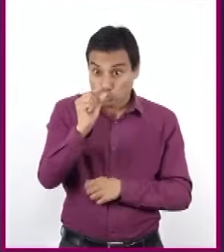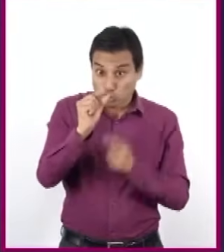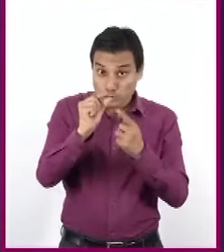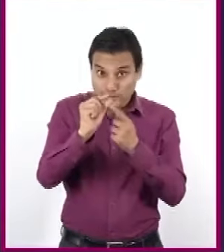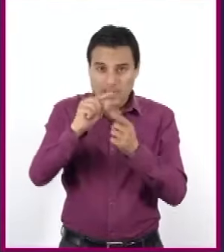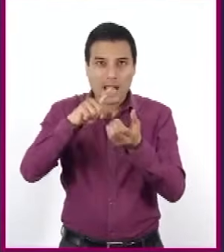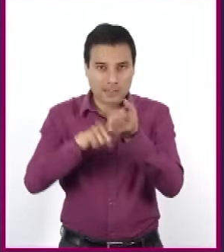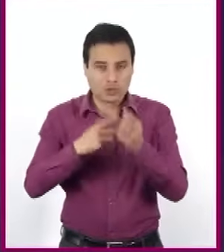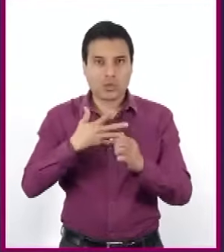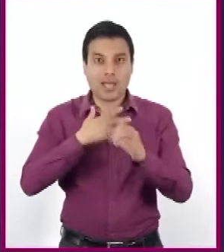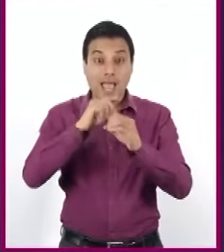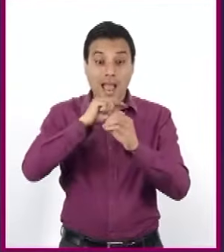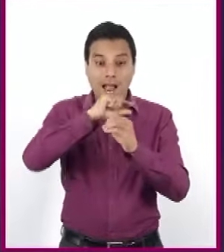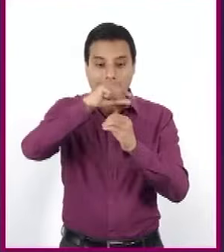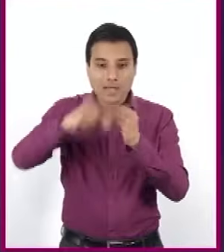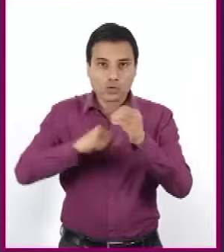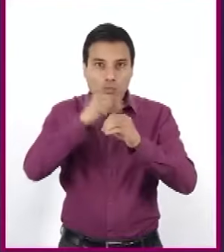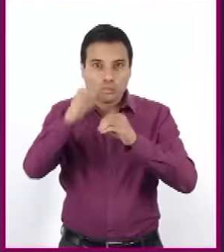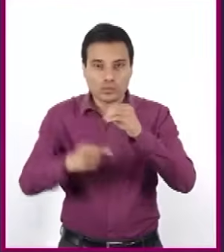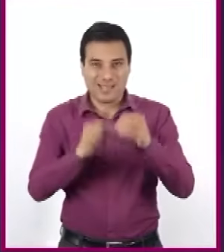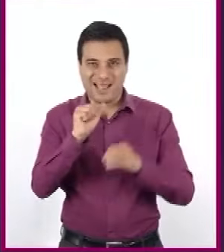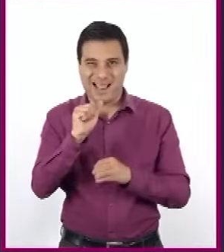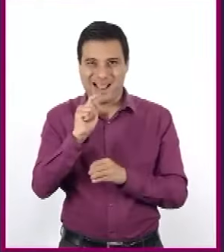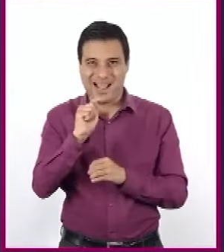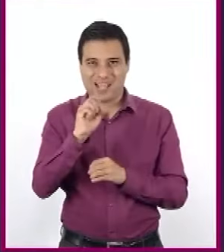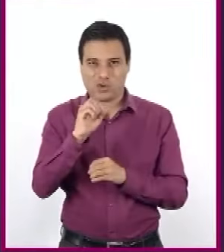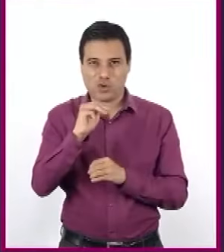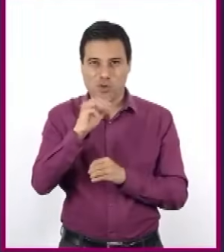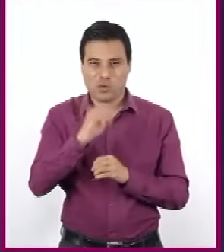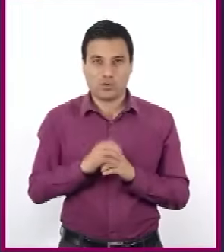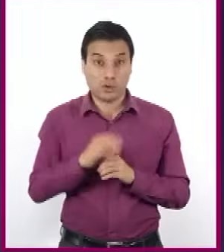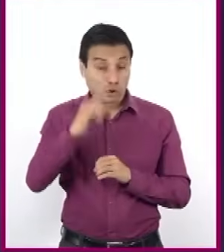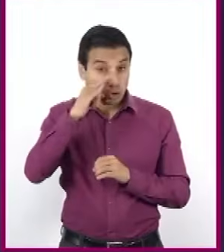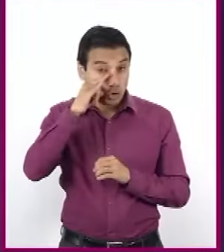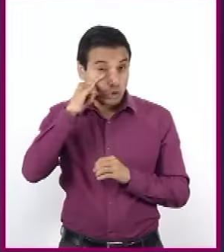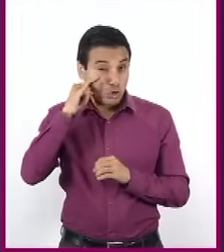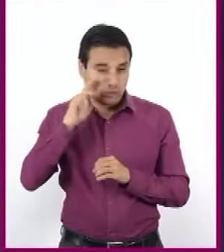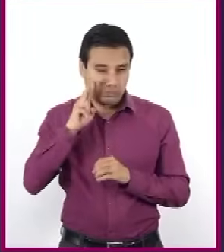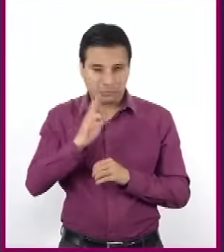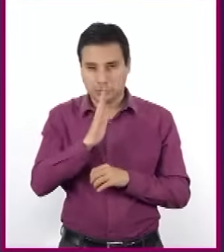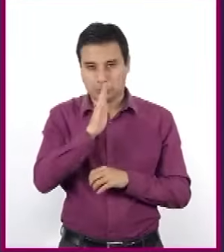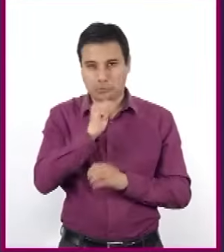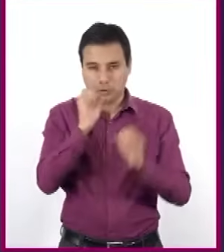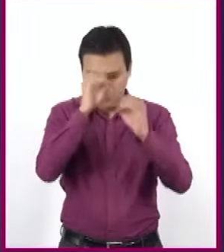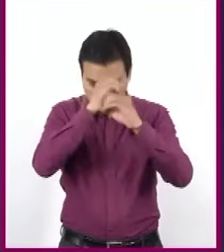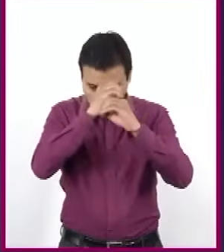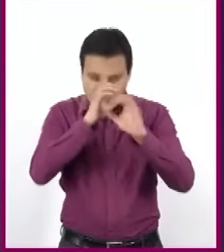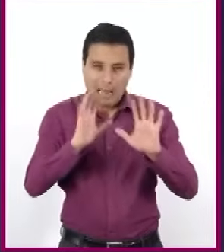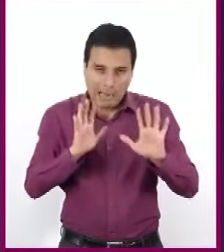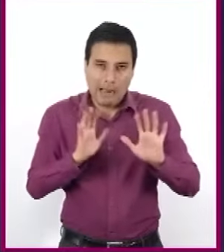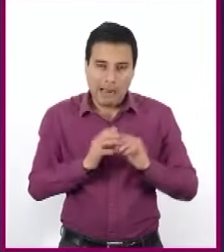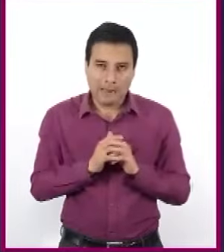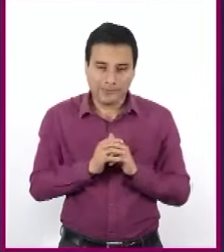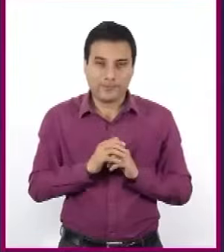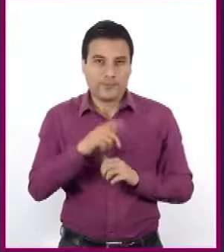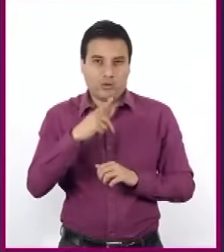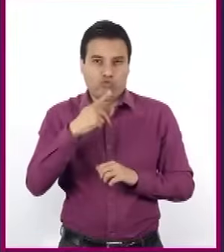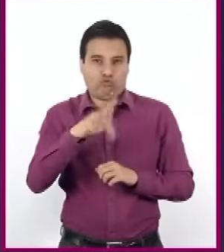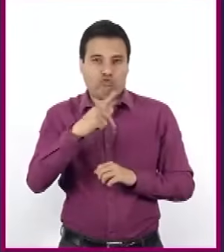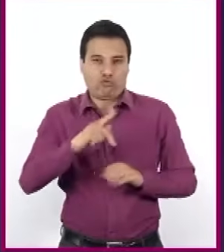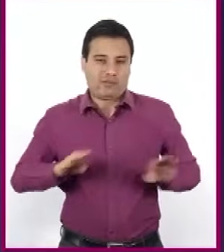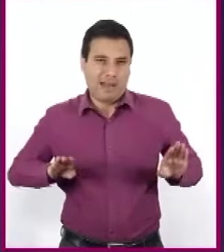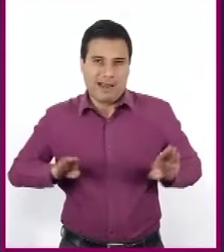átomos son las unidades de la materia. Son microscópicos y tienen propiedades que identifican a qué elemento